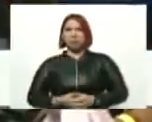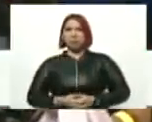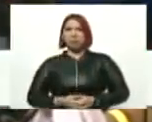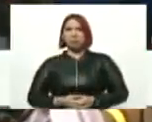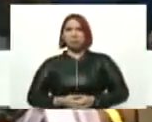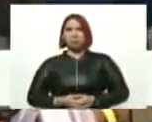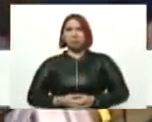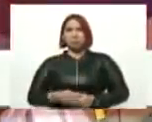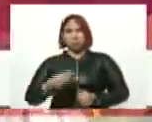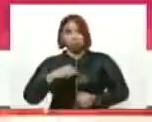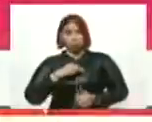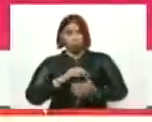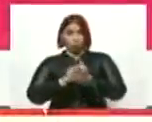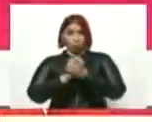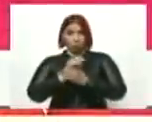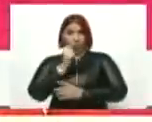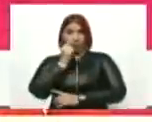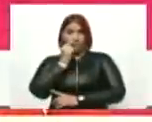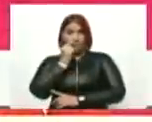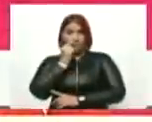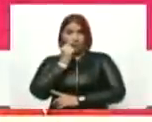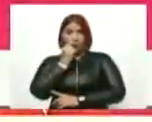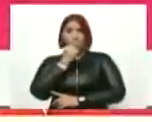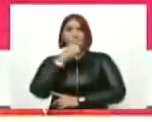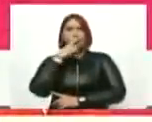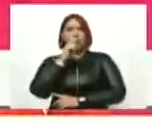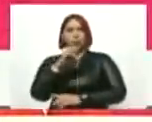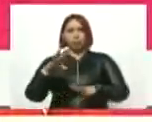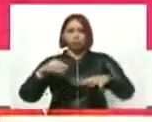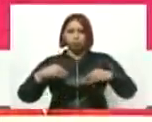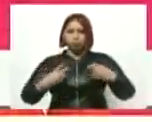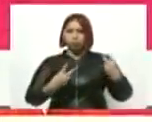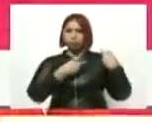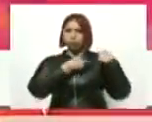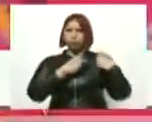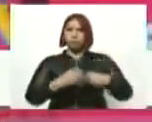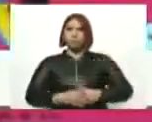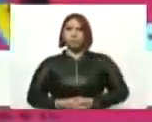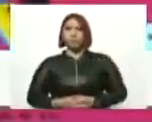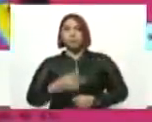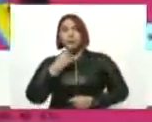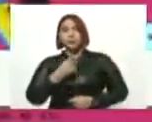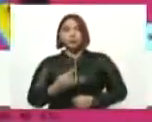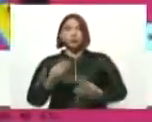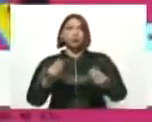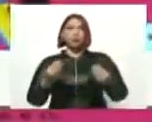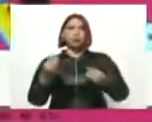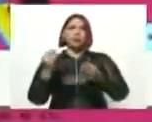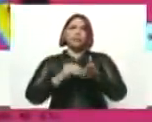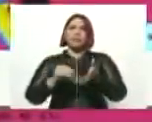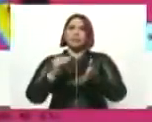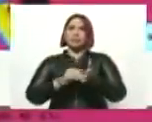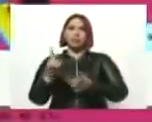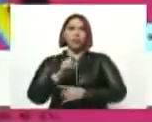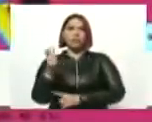nuestro compañero Nicolás Maduro asumió una responsabilidad, que él lo ha dicho muchas veces, no la estaba buscando.